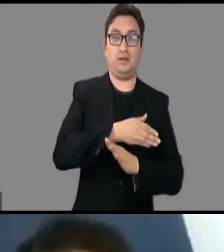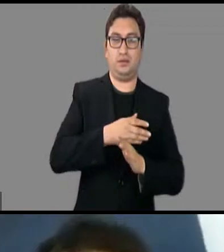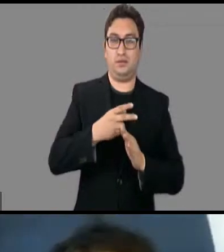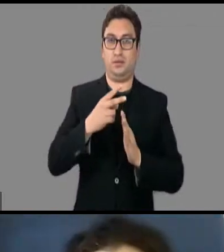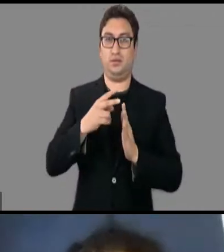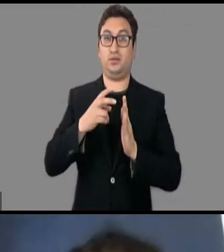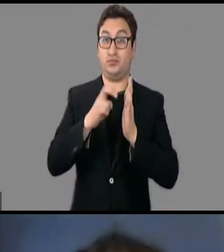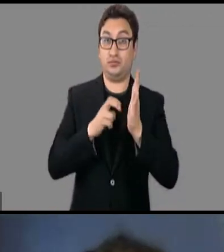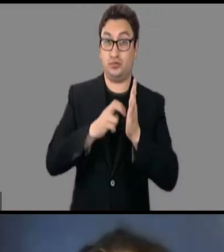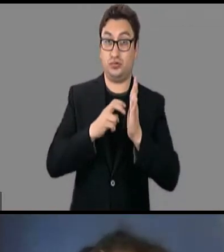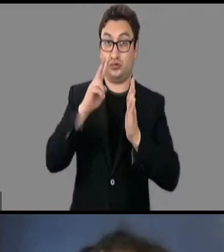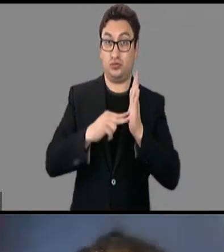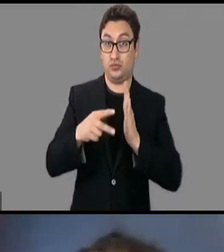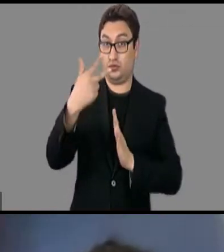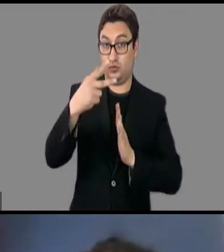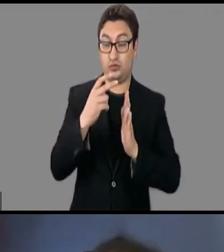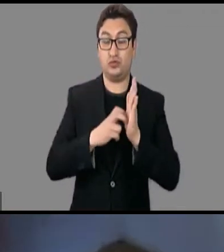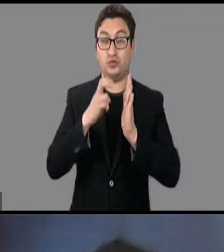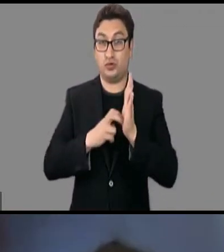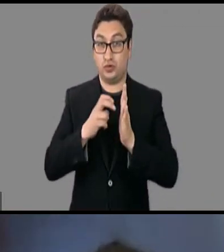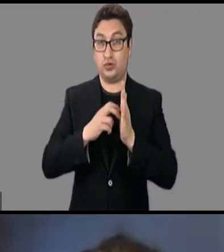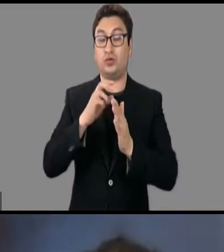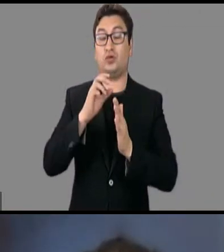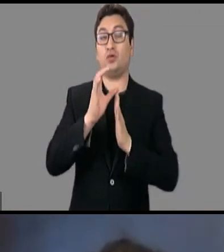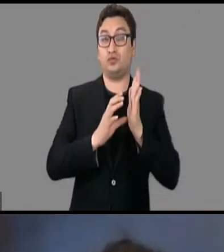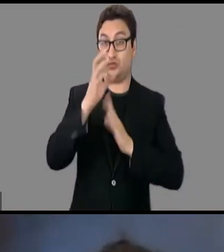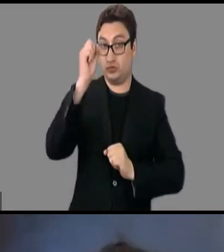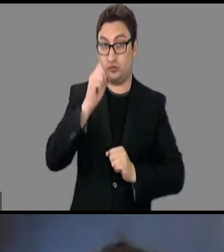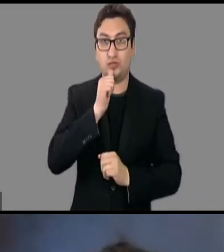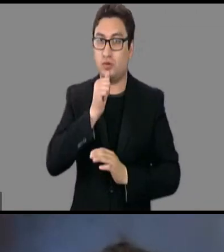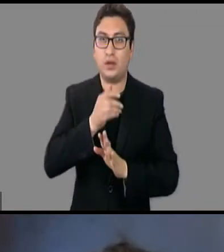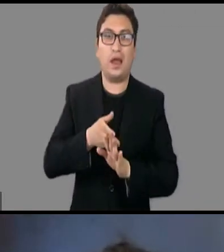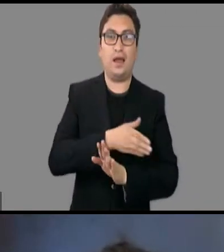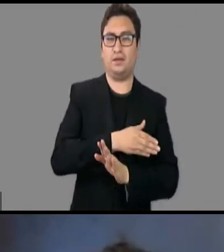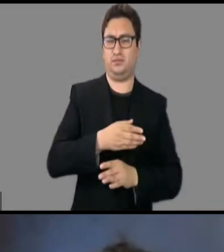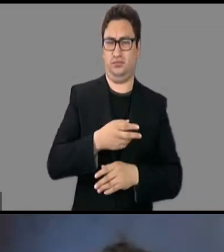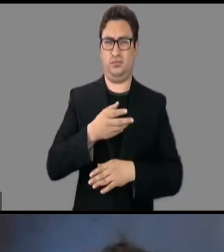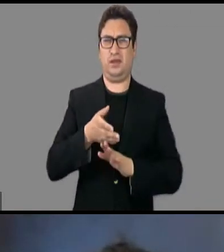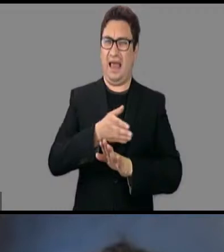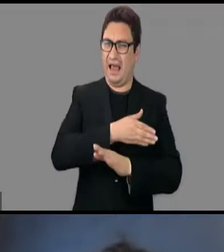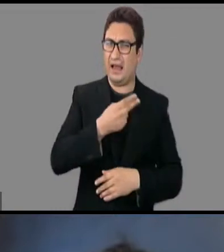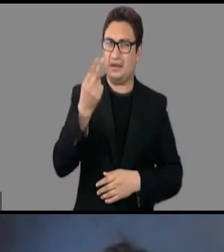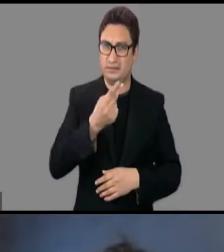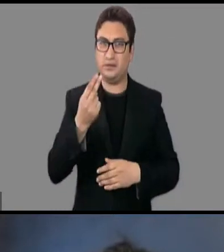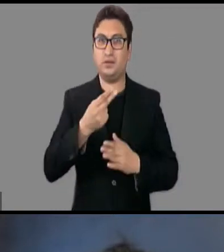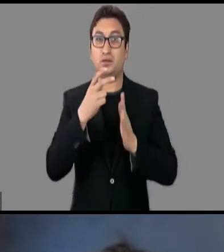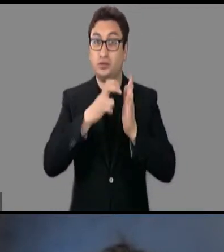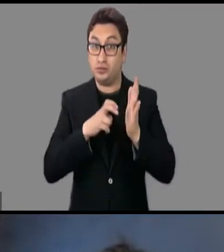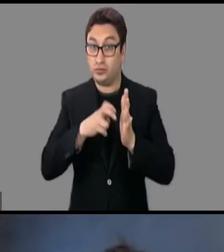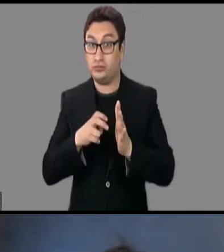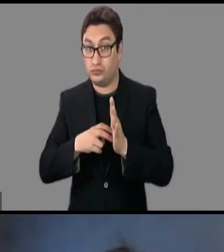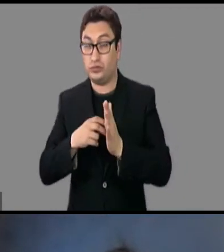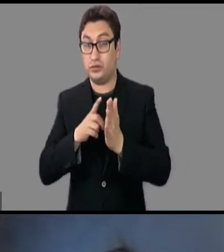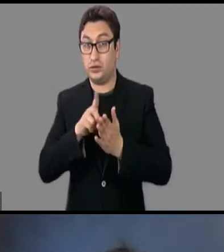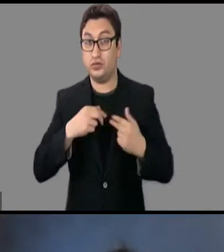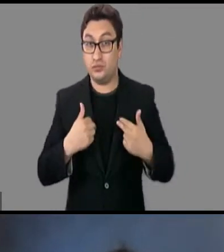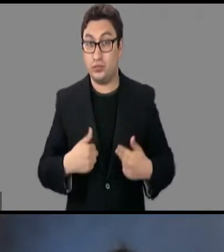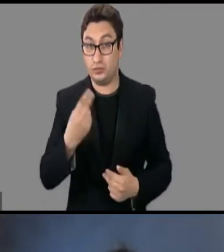de 2008. Entonces, ¿era necesario antes de ese tiempo la reforma para aplicar derechos humanos? Yo les diría